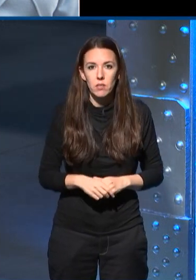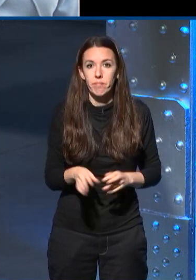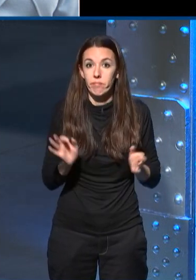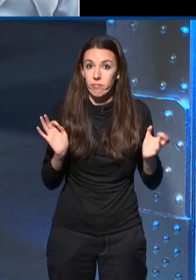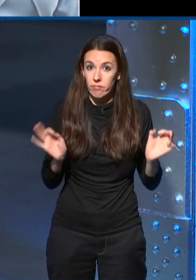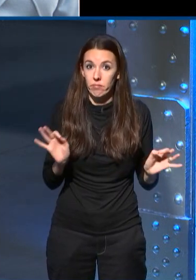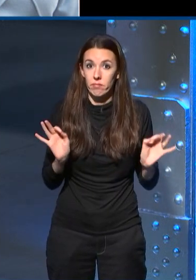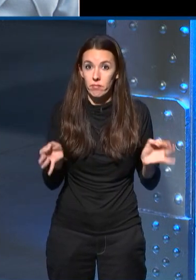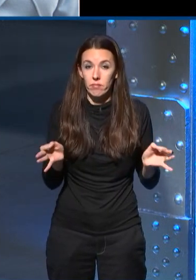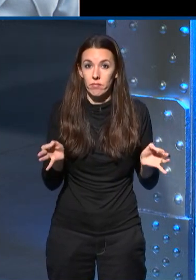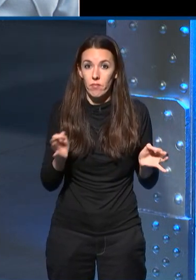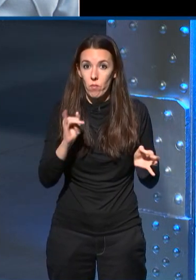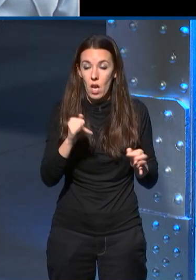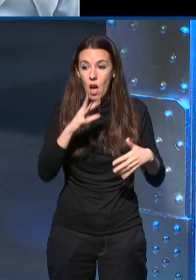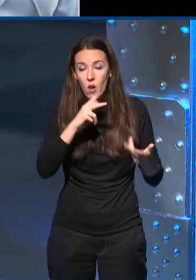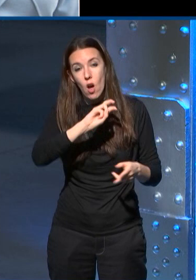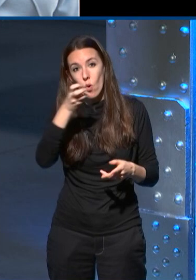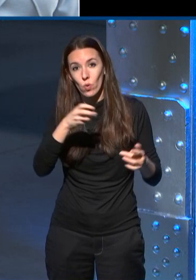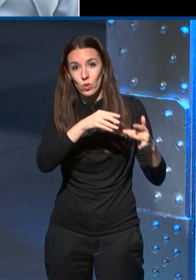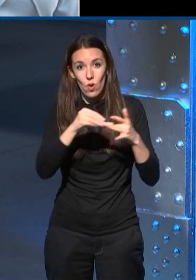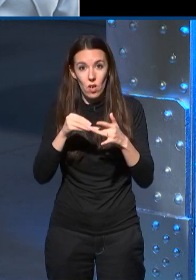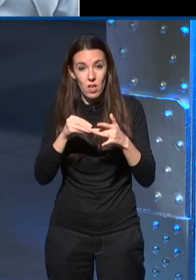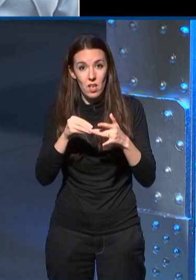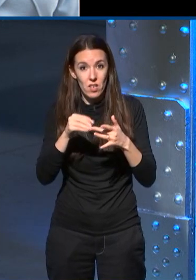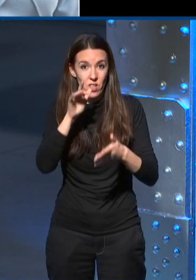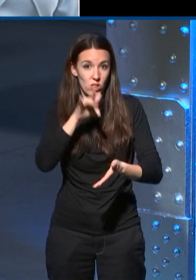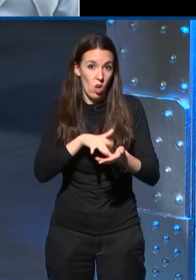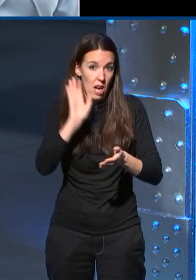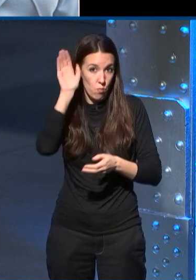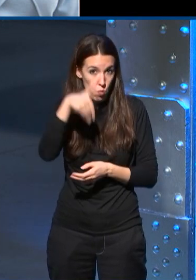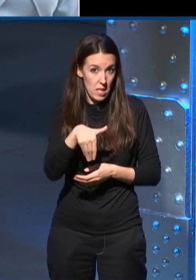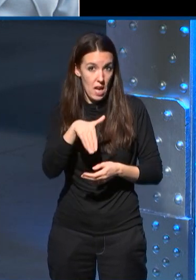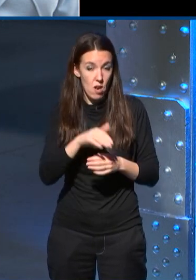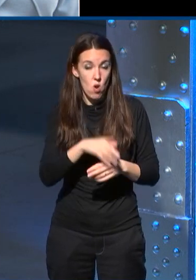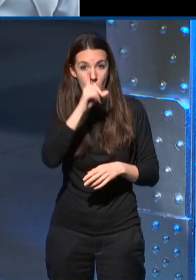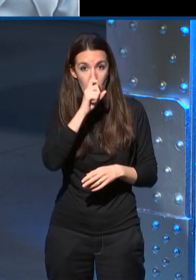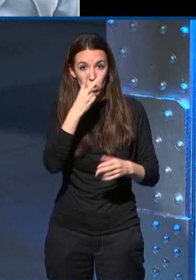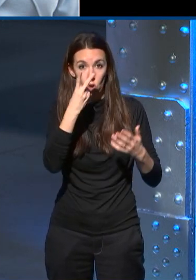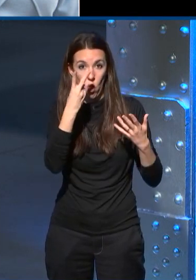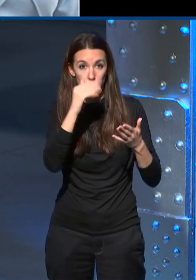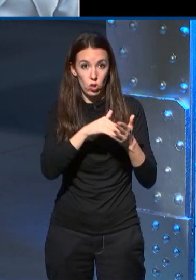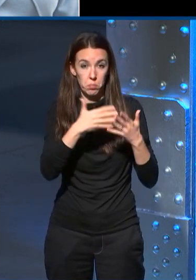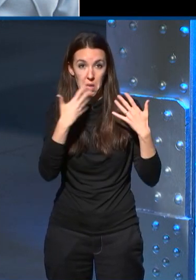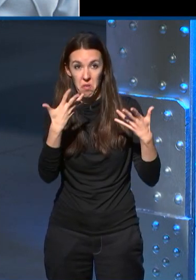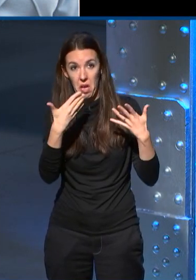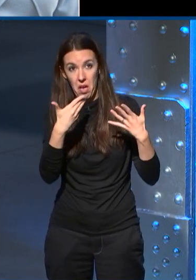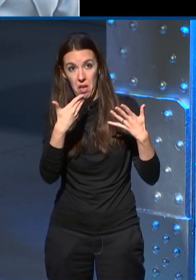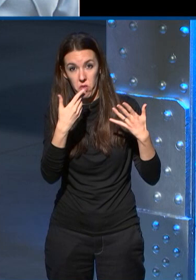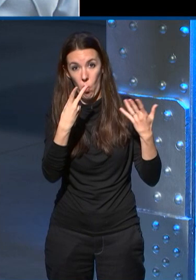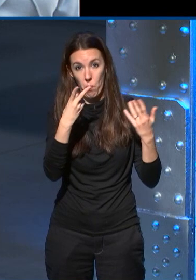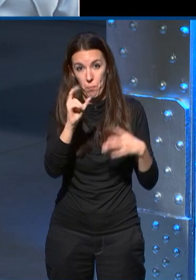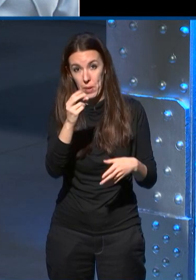realmente tenemos ahora otro líder, que es Partido Republicano, años 2010 y pico,